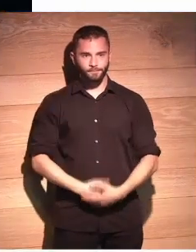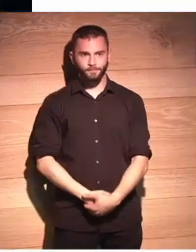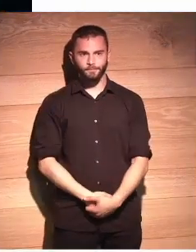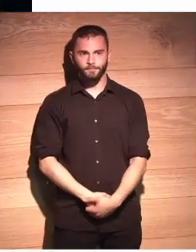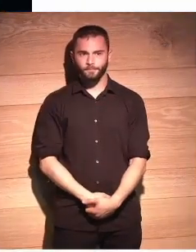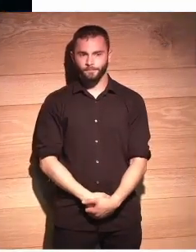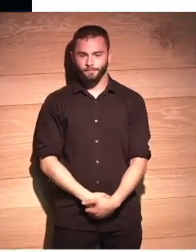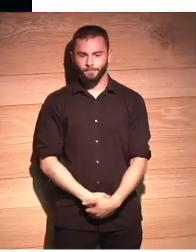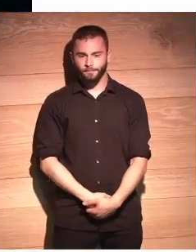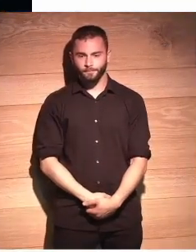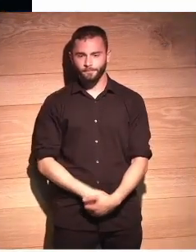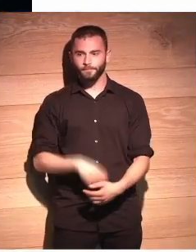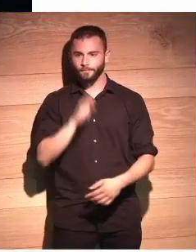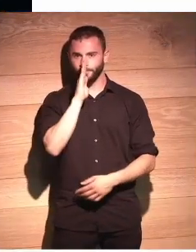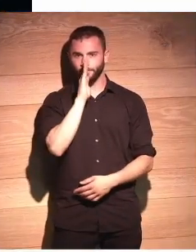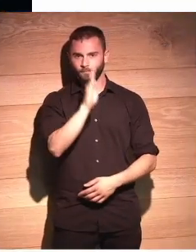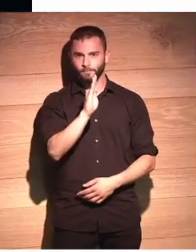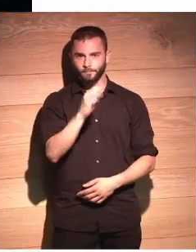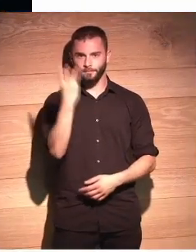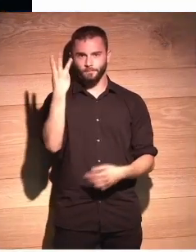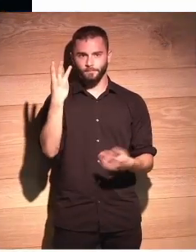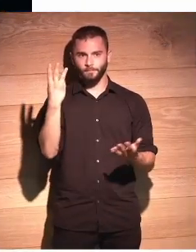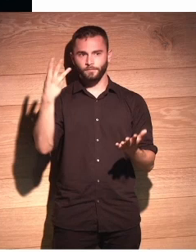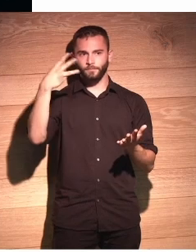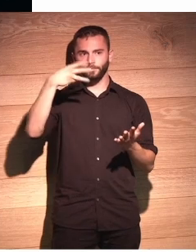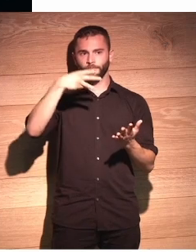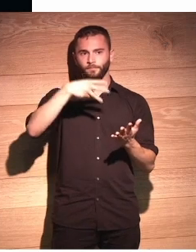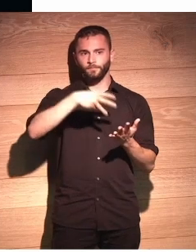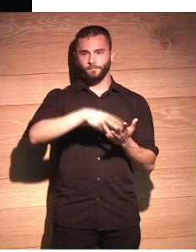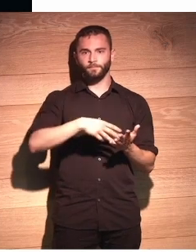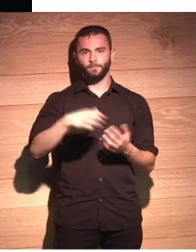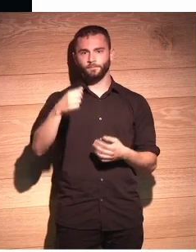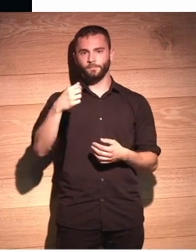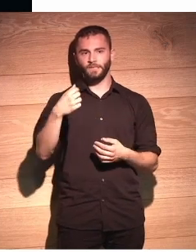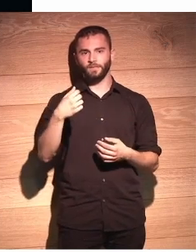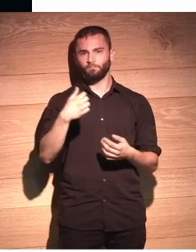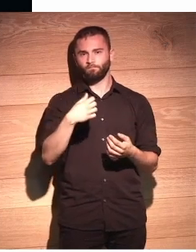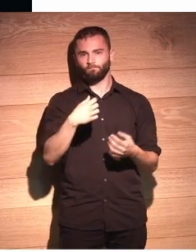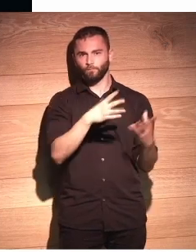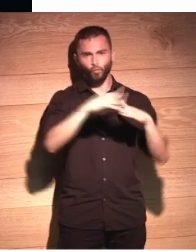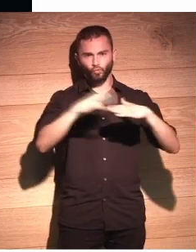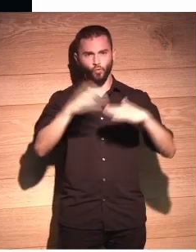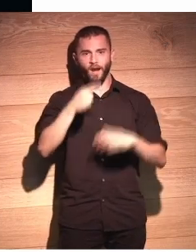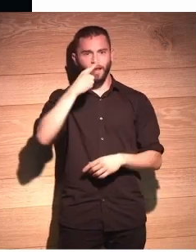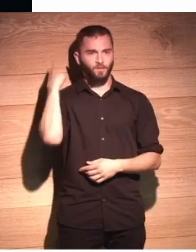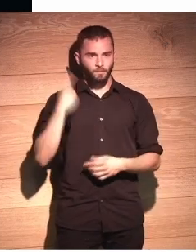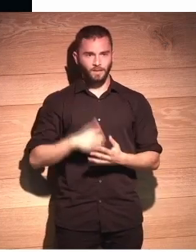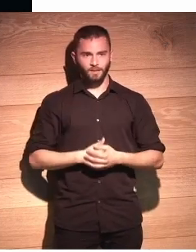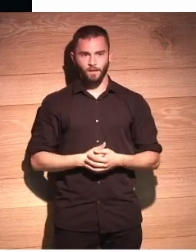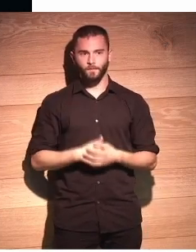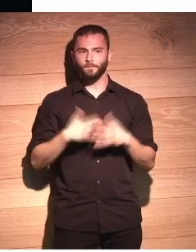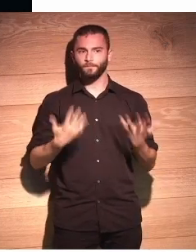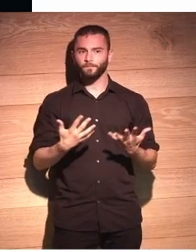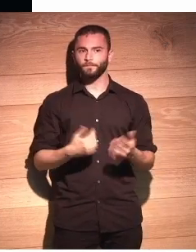Customer pilots directed almost 3,000 precision strikes last year. We're super proud of it.